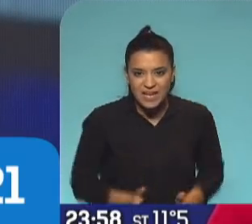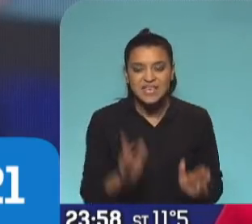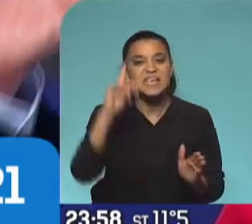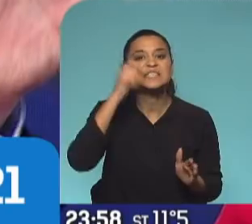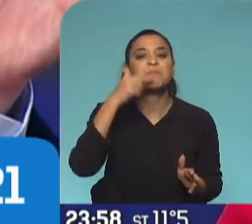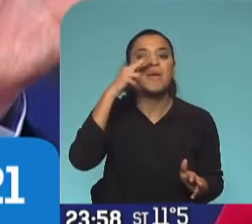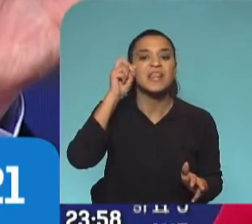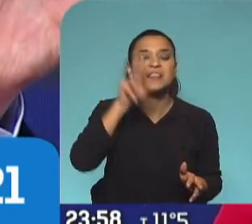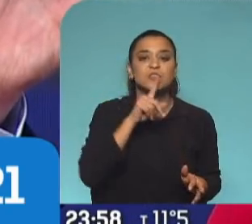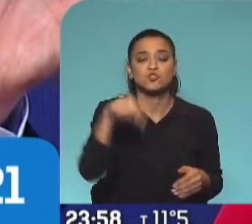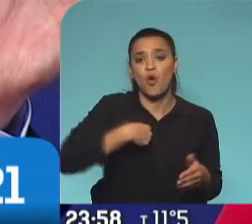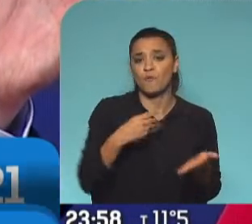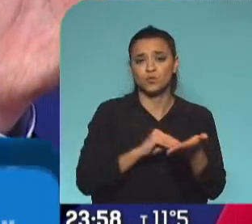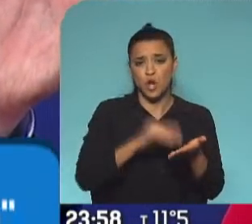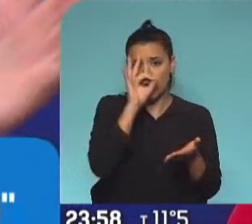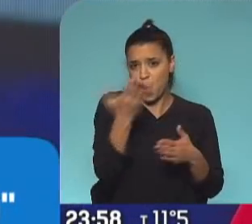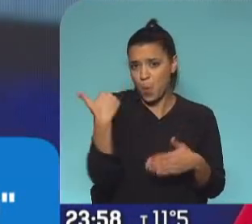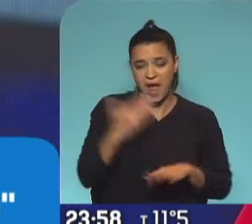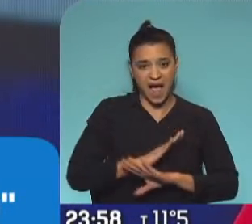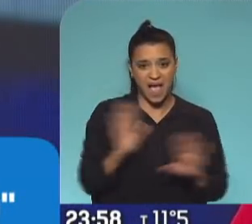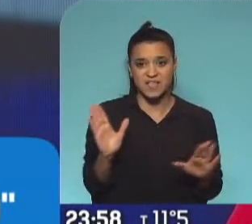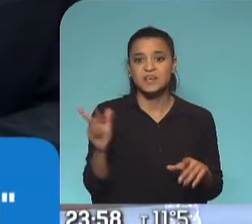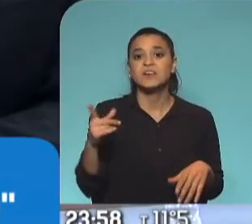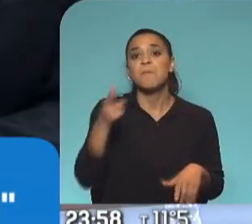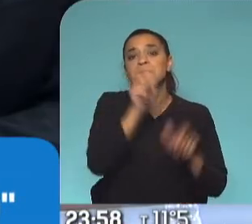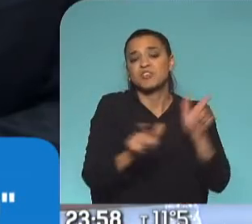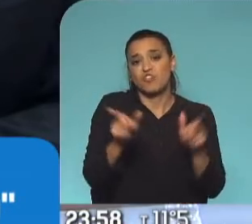dijo, nunca fui funcionario. Un ciudadano como ustedes.